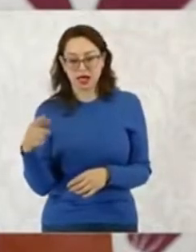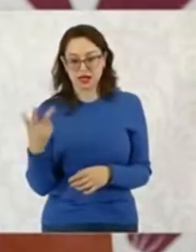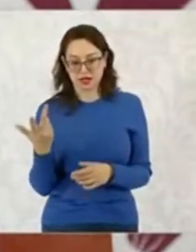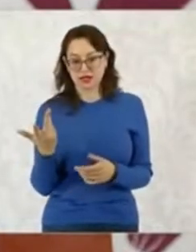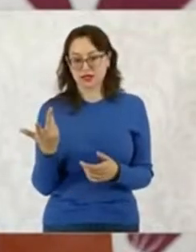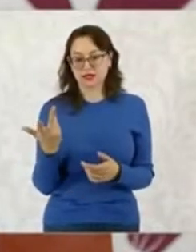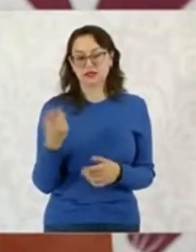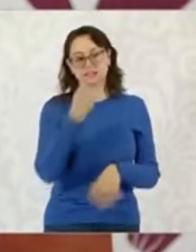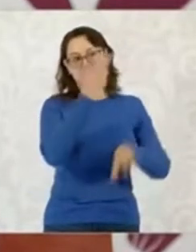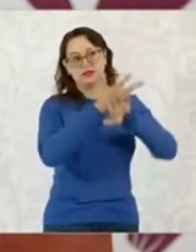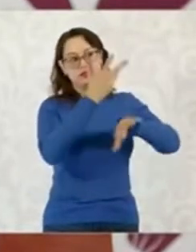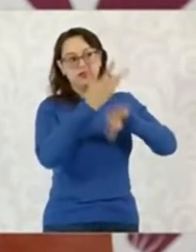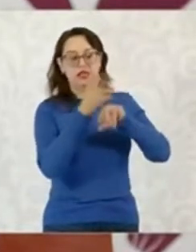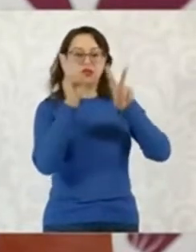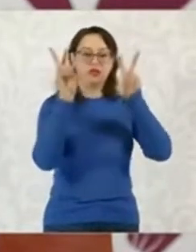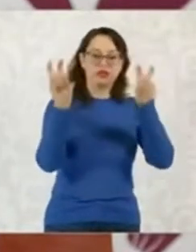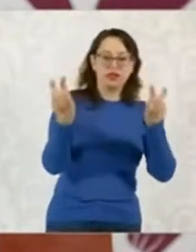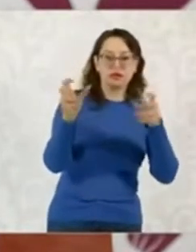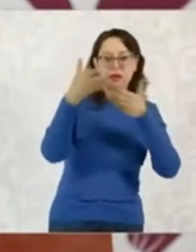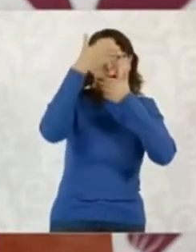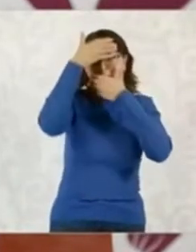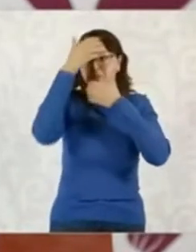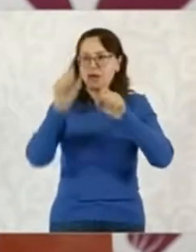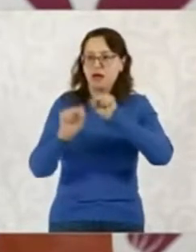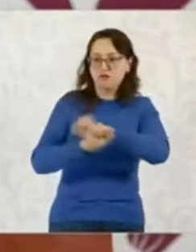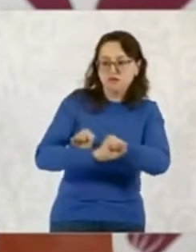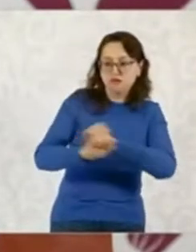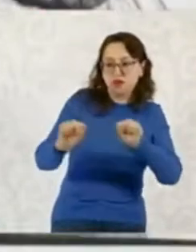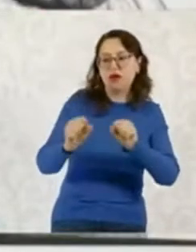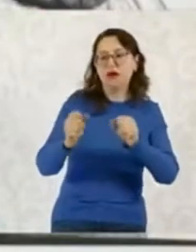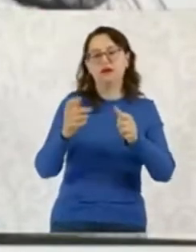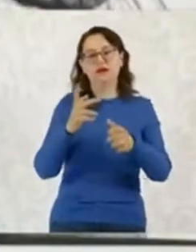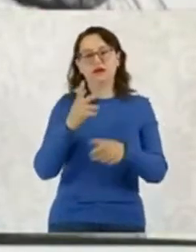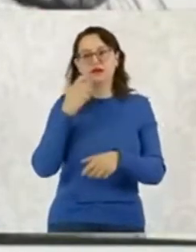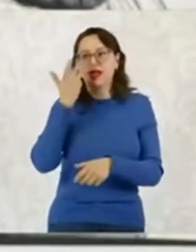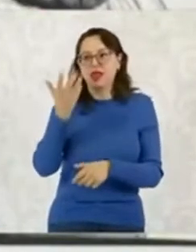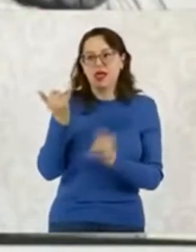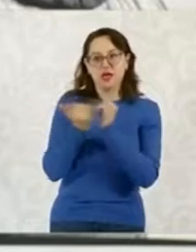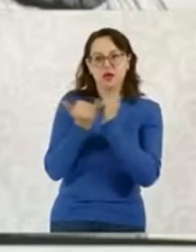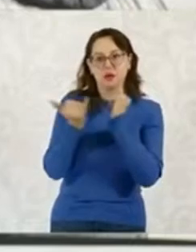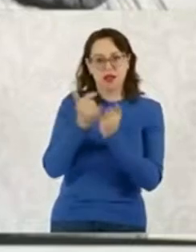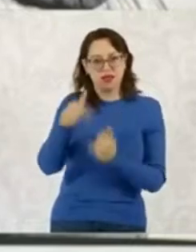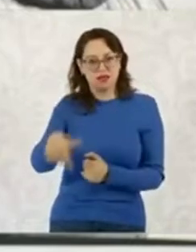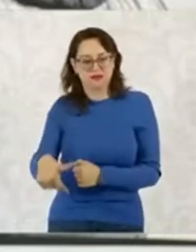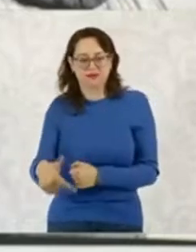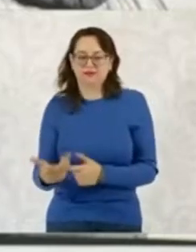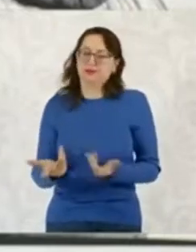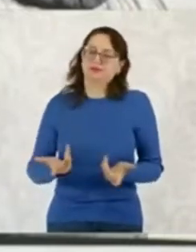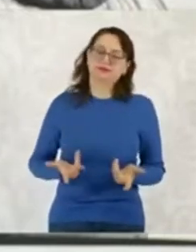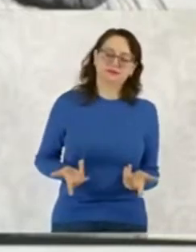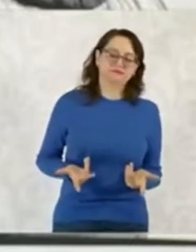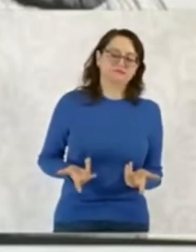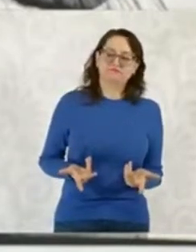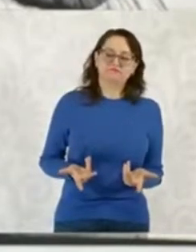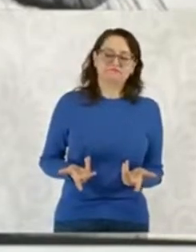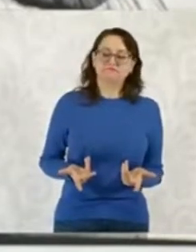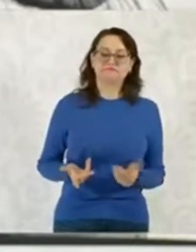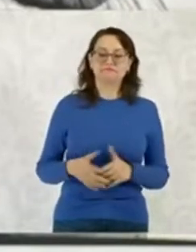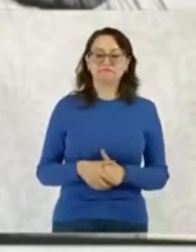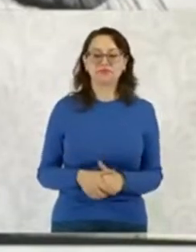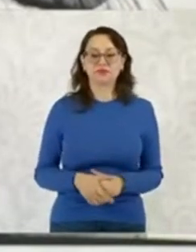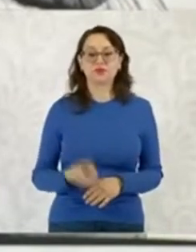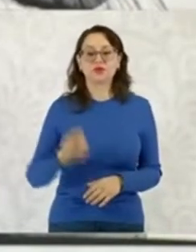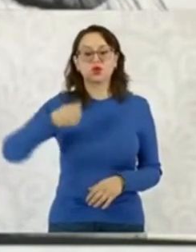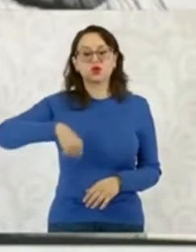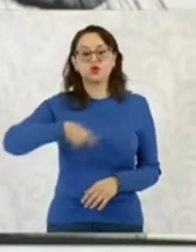terrorismo. Ahora, nosotros estamos haciendo nuestro trabajo y eso es importante. Y nuestro trabajo tiene